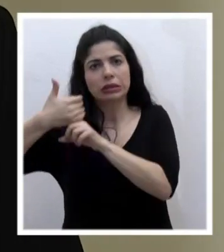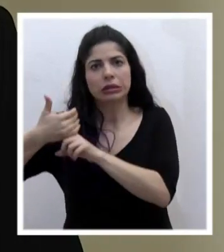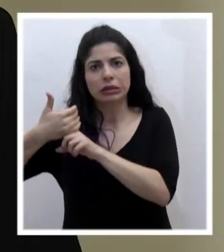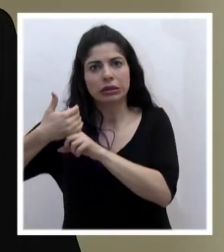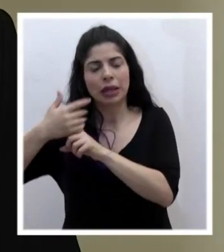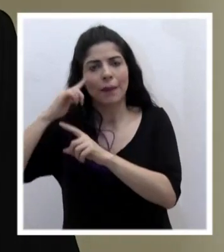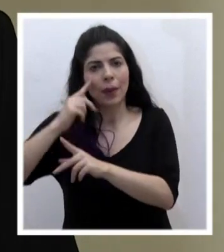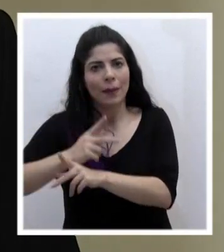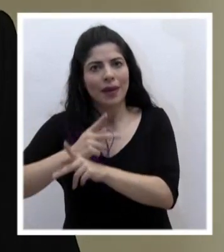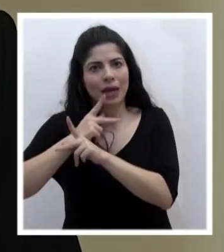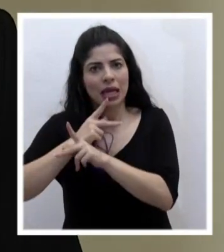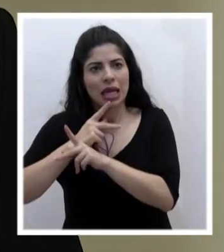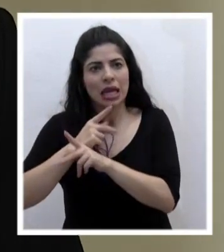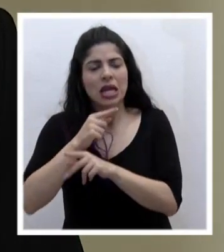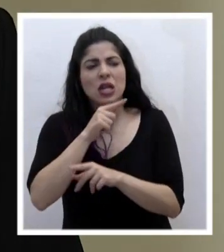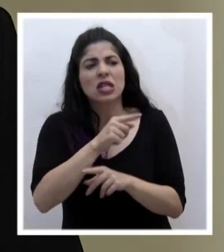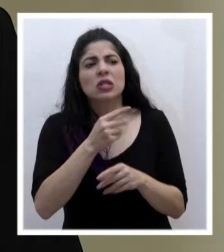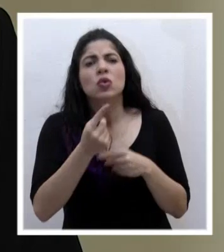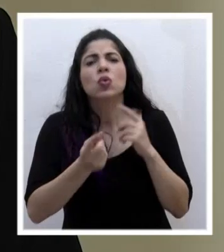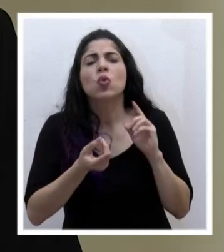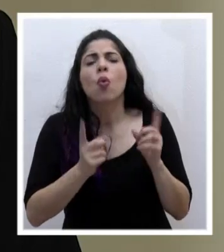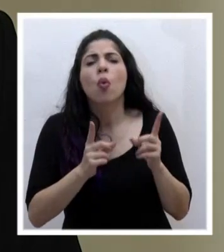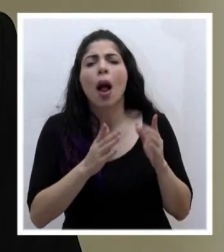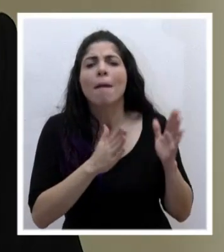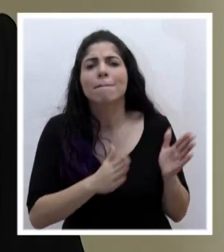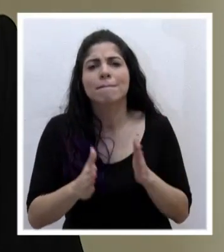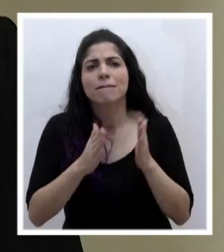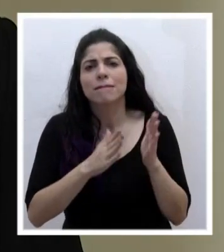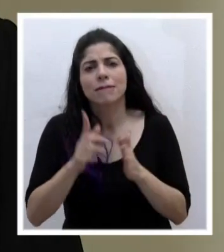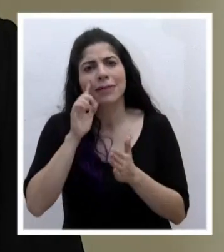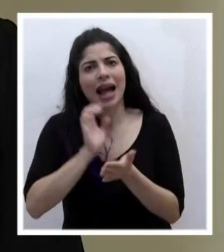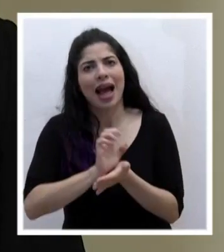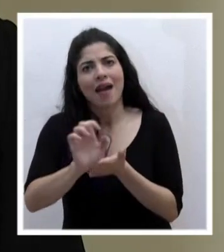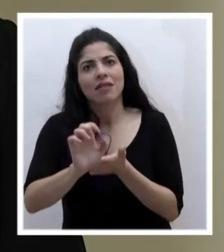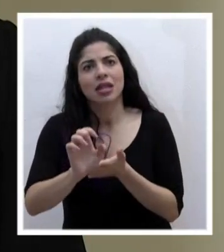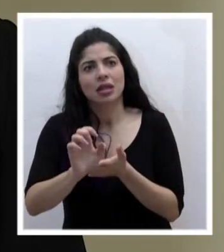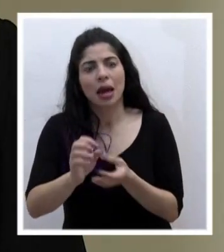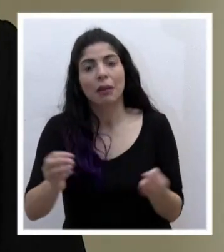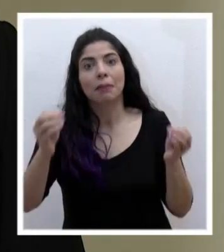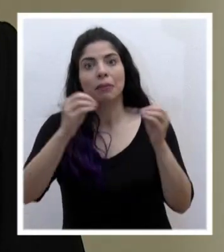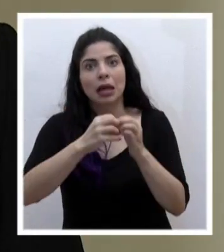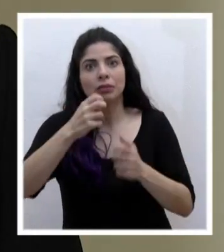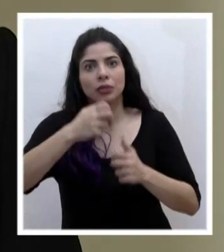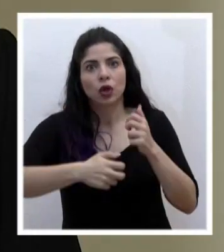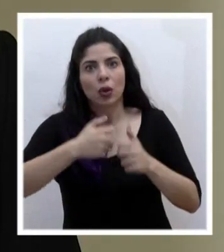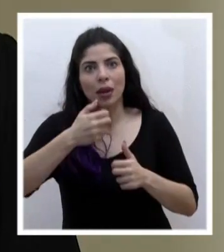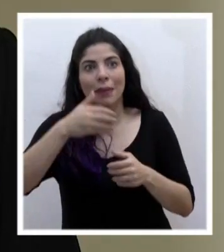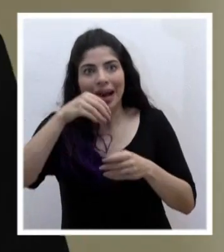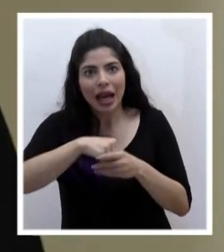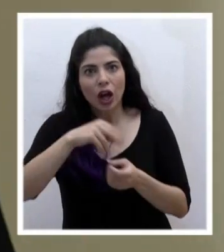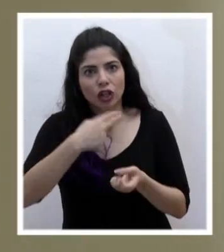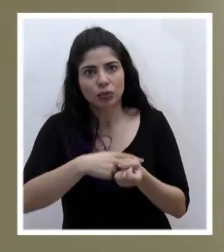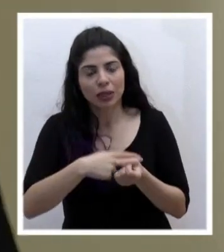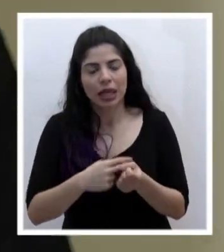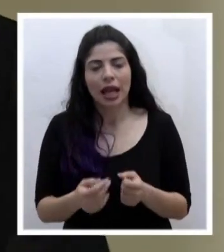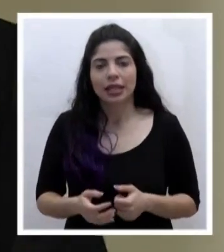prevención. ¿Cuáles medidas están tomando para evitar que haya más problemas en los centros médicos?